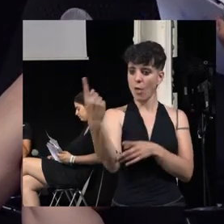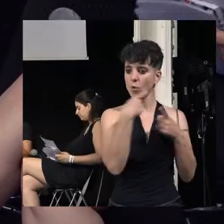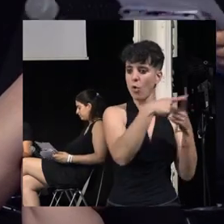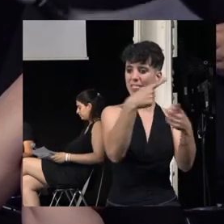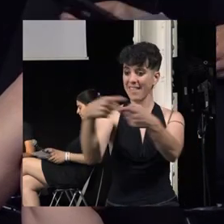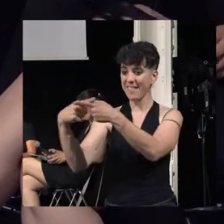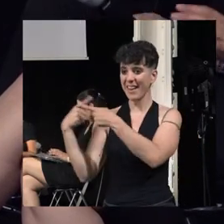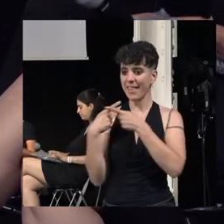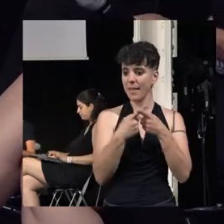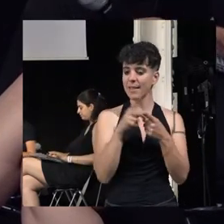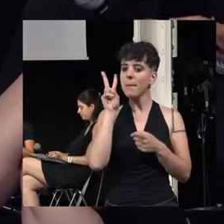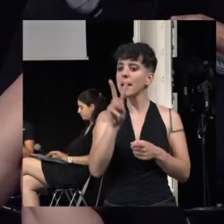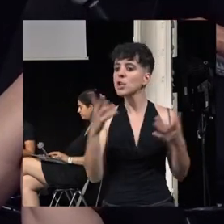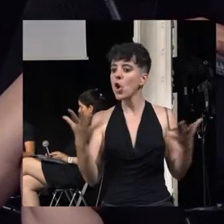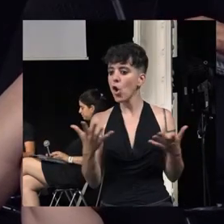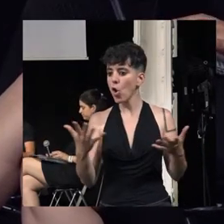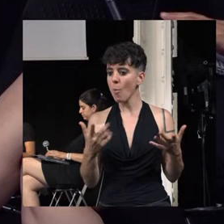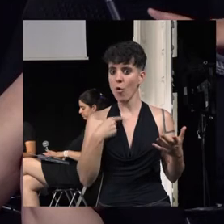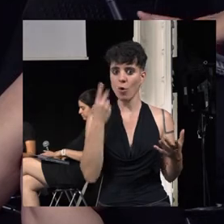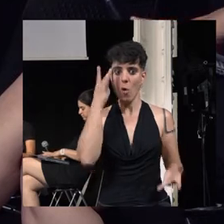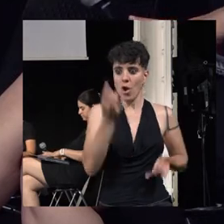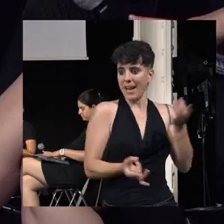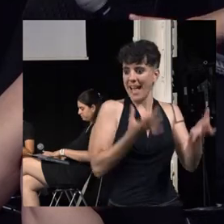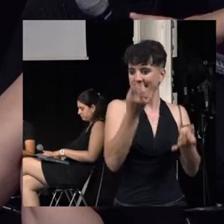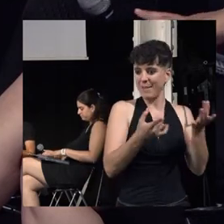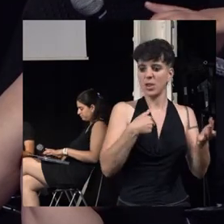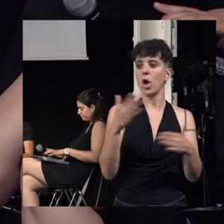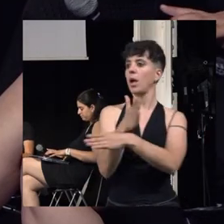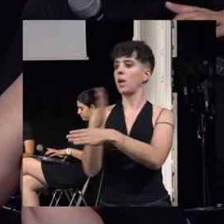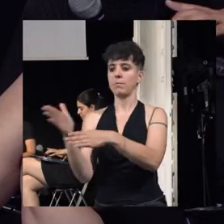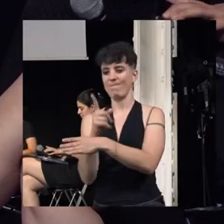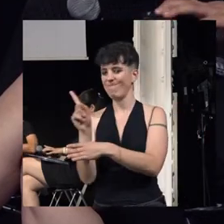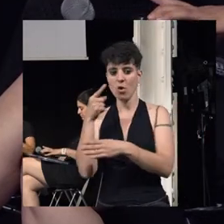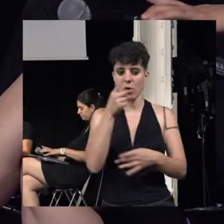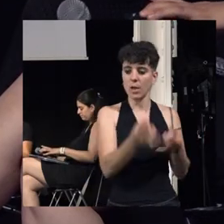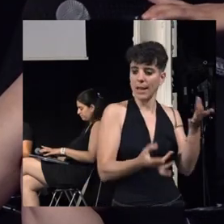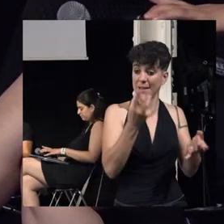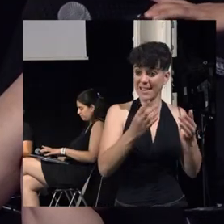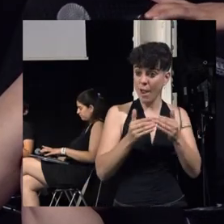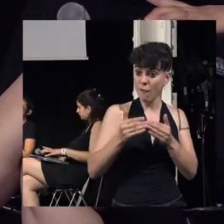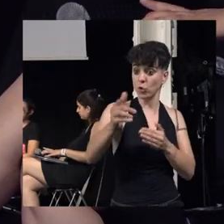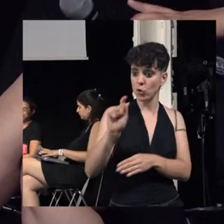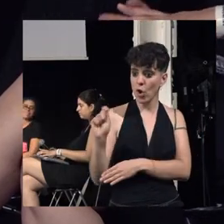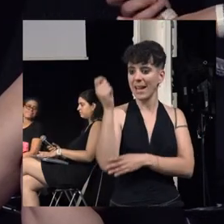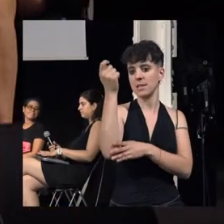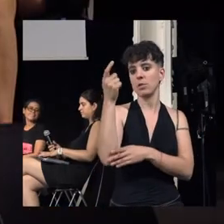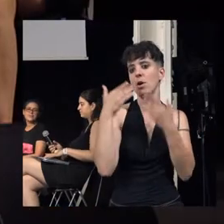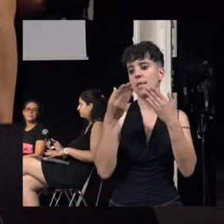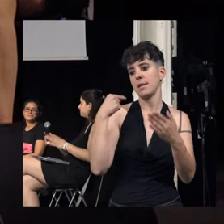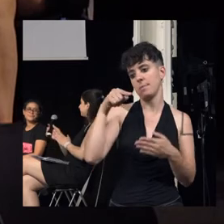como creativas en vez de divisivas, que nuestro futuro éxito pueda residir.